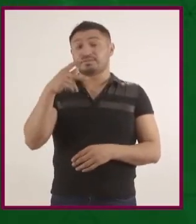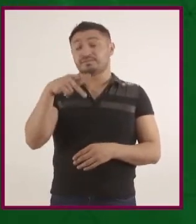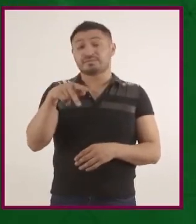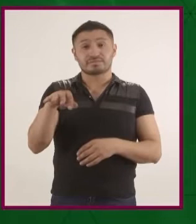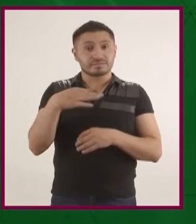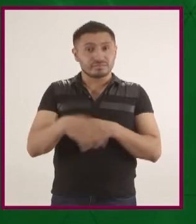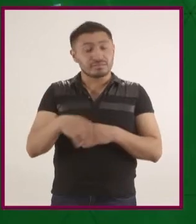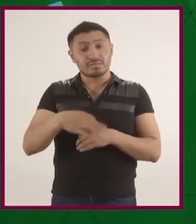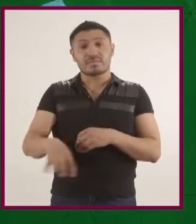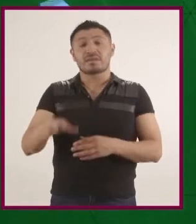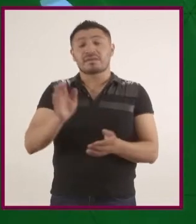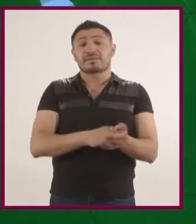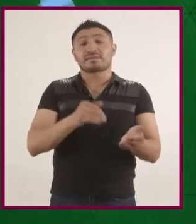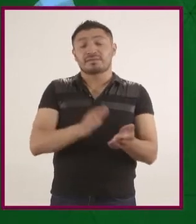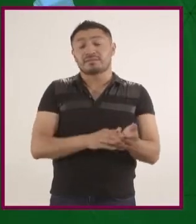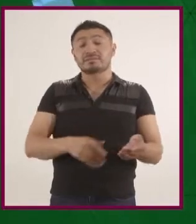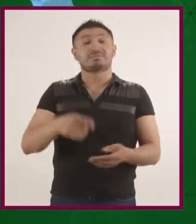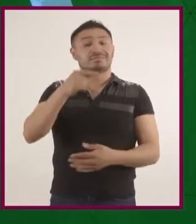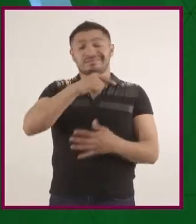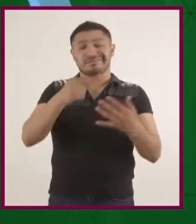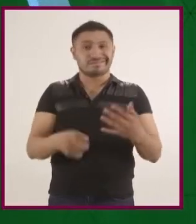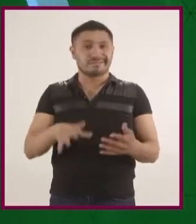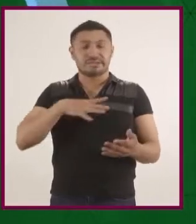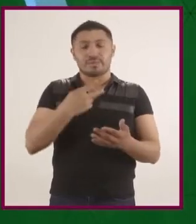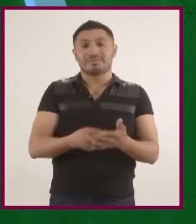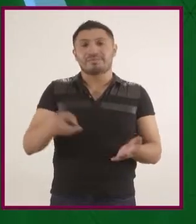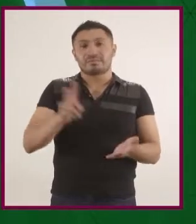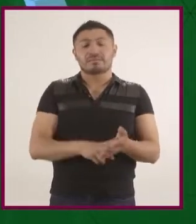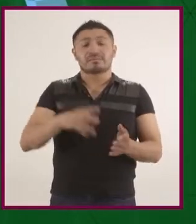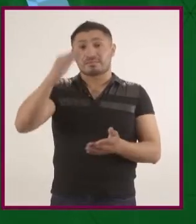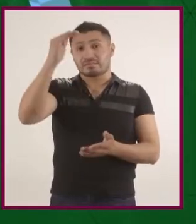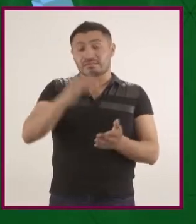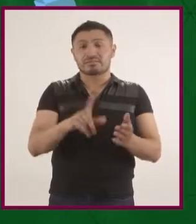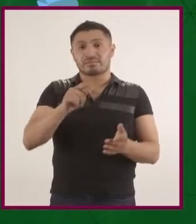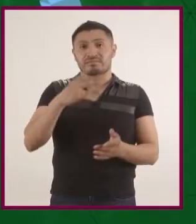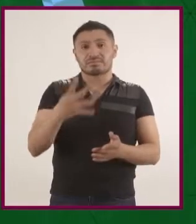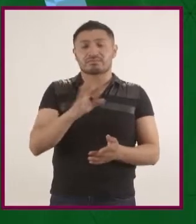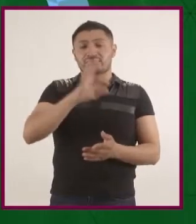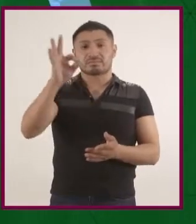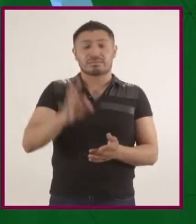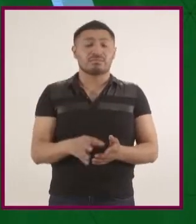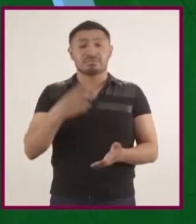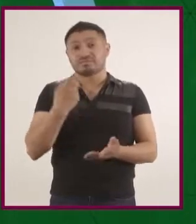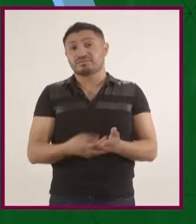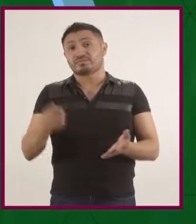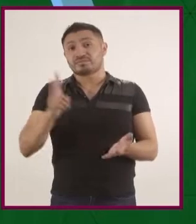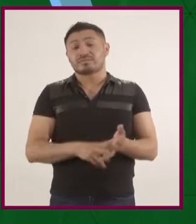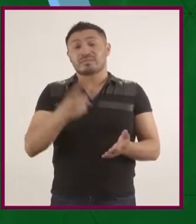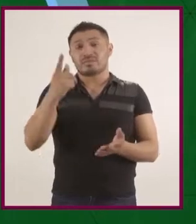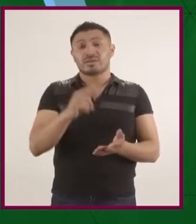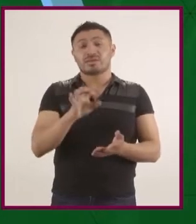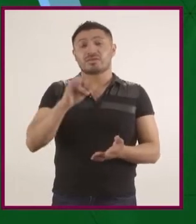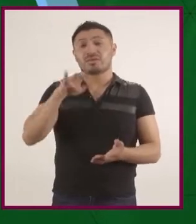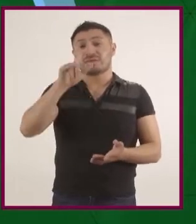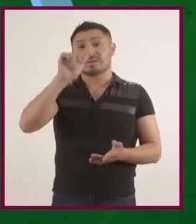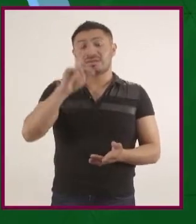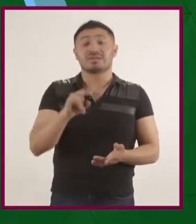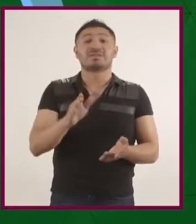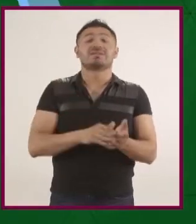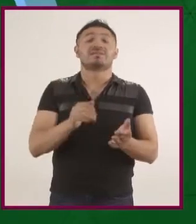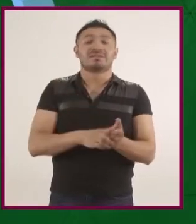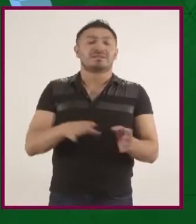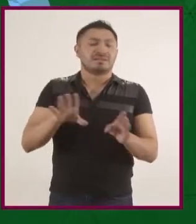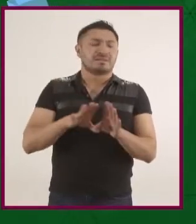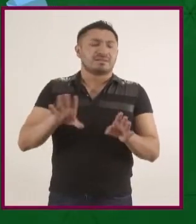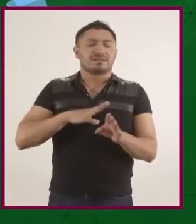que reciclar papel y cartón la reduce en 74 4% reciclar una tonelada de papel evita la